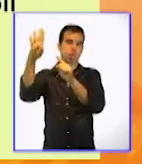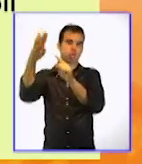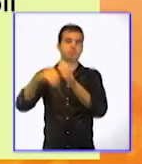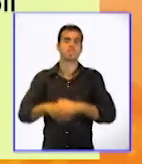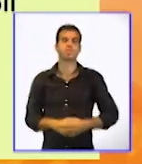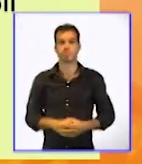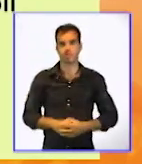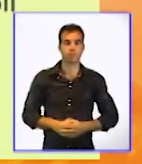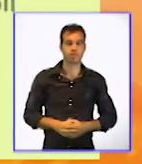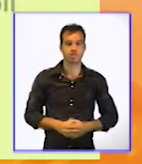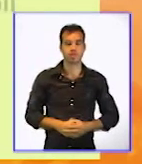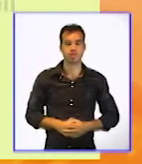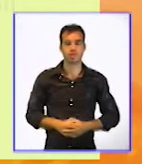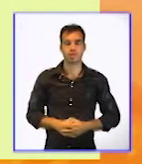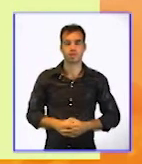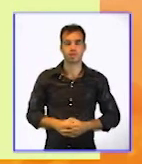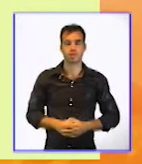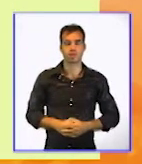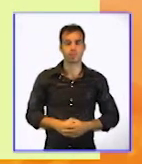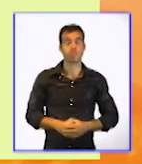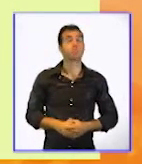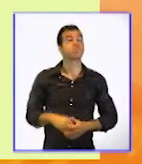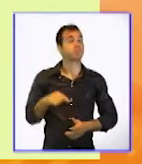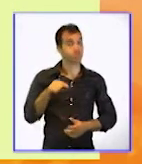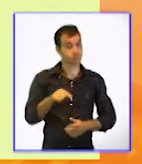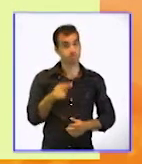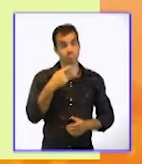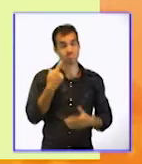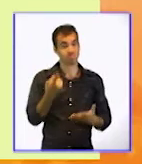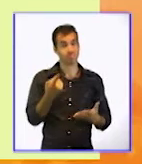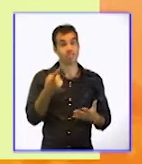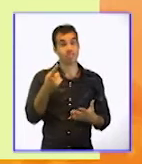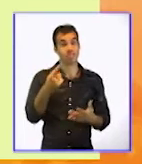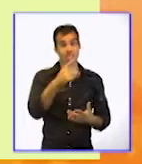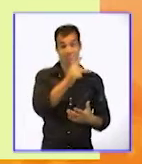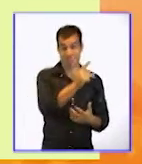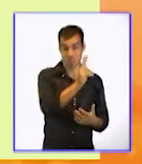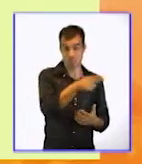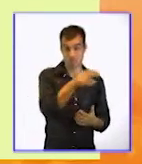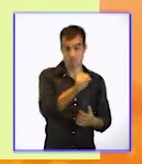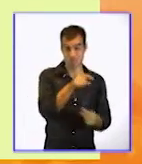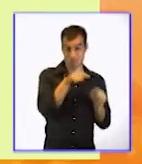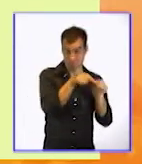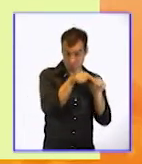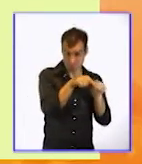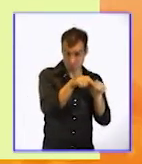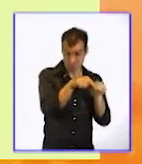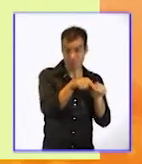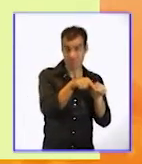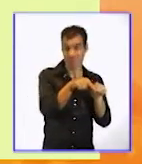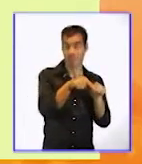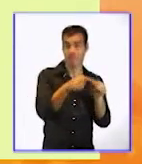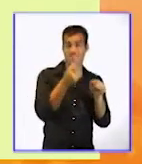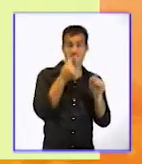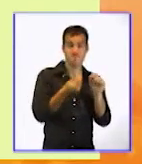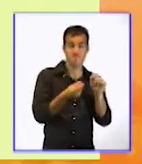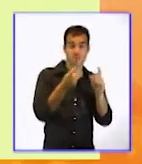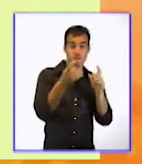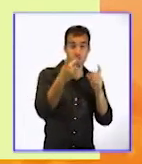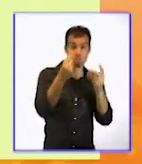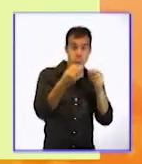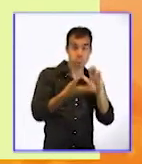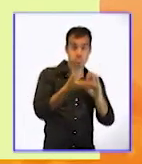Ahora, según los valores de KPS, a mayor valor de KPS, el electrólito es más soluble que otro de menor